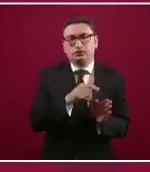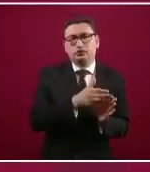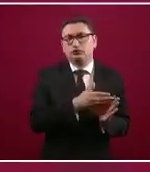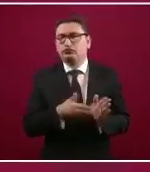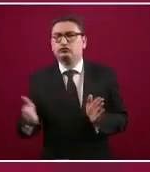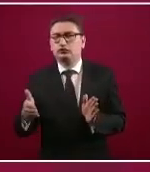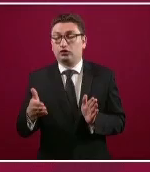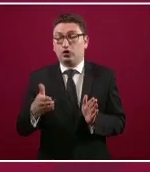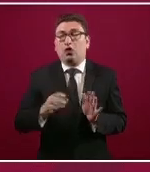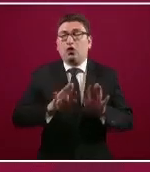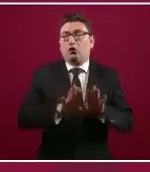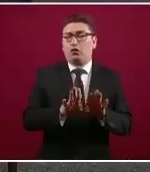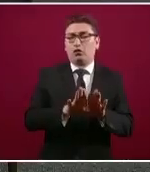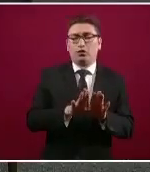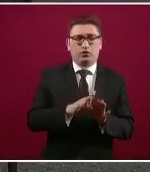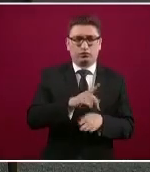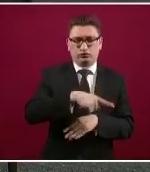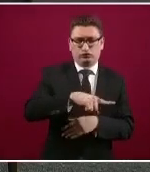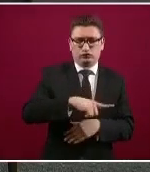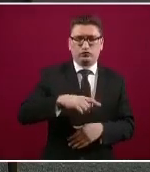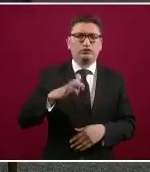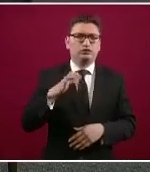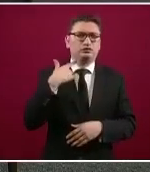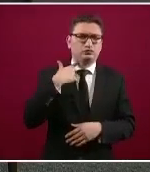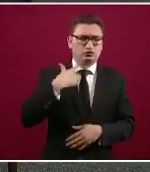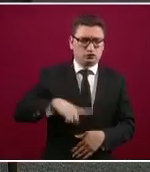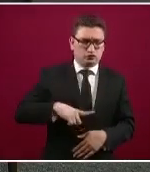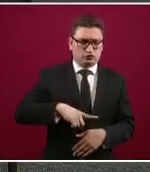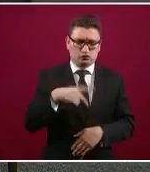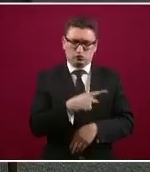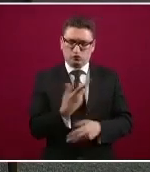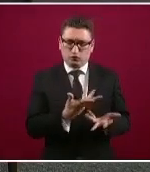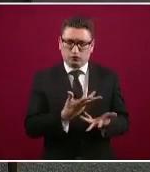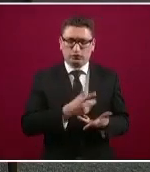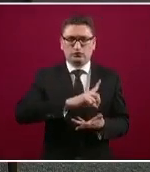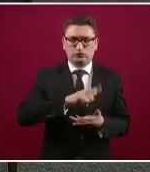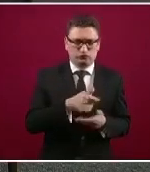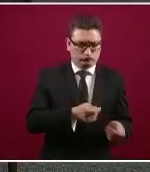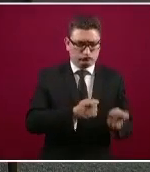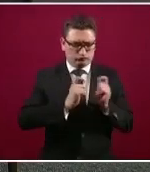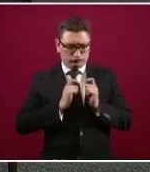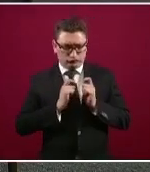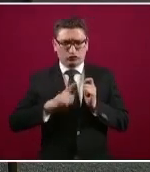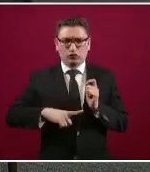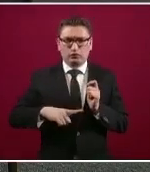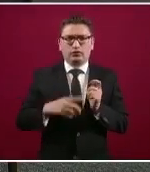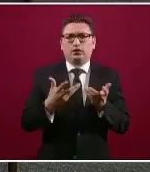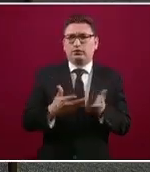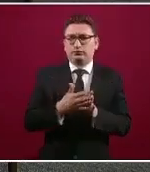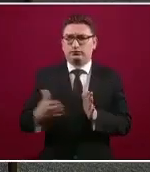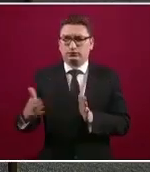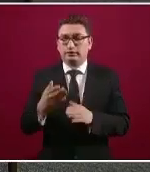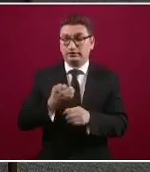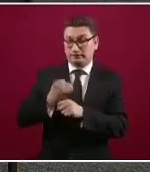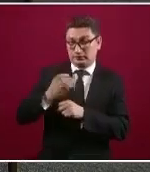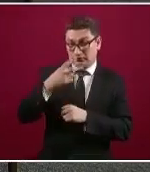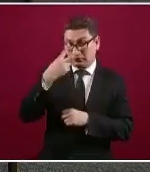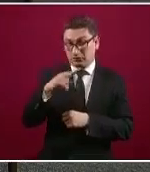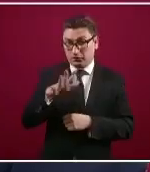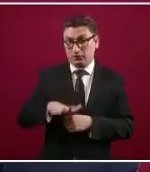gobierno. En el caso del Estado de México hay 16,000 policías